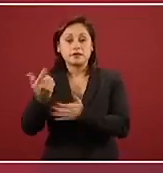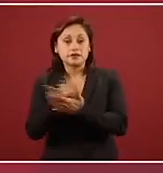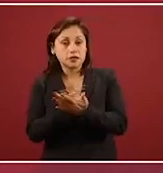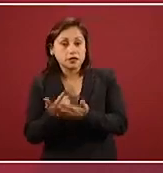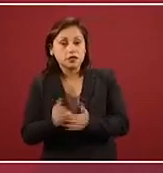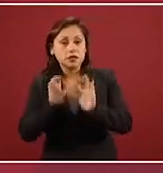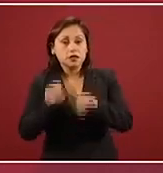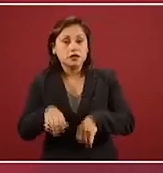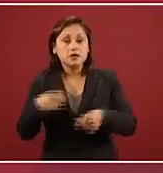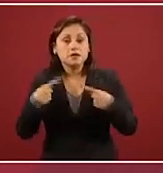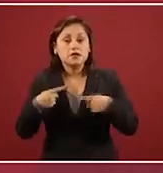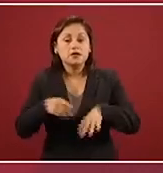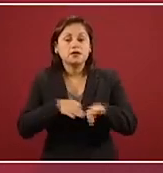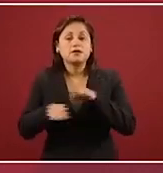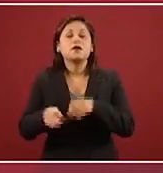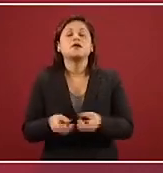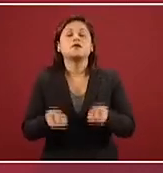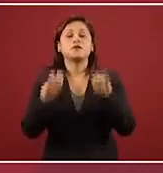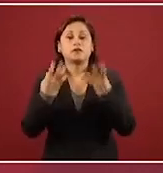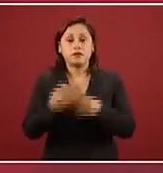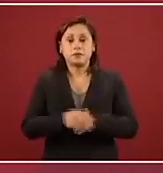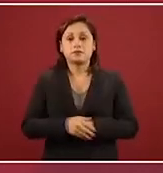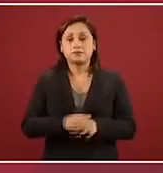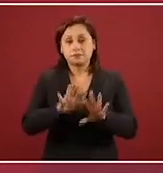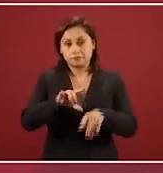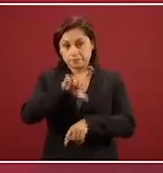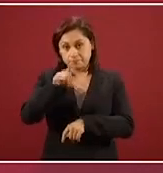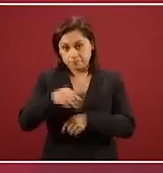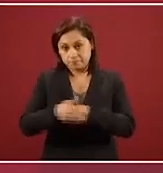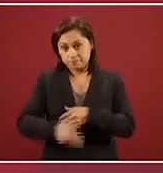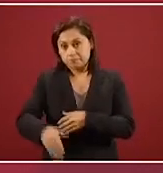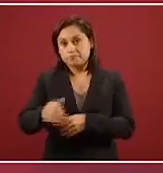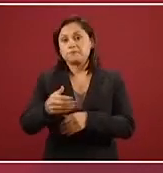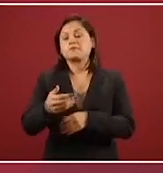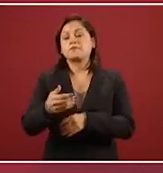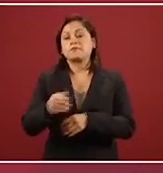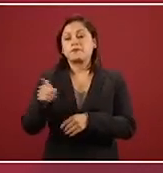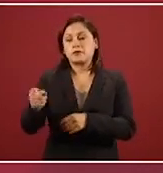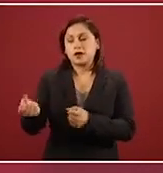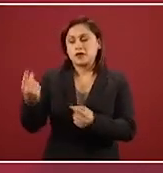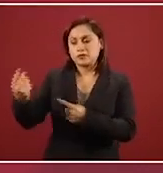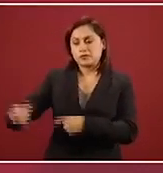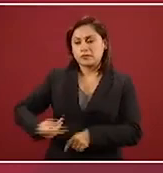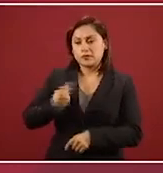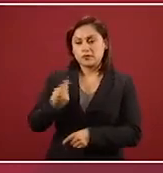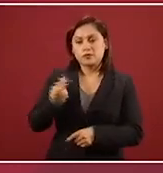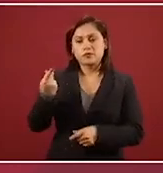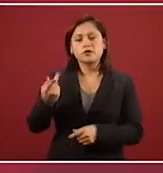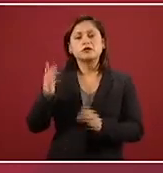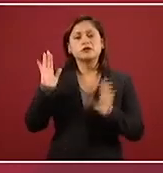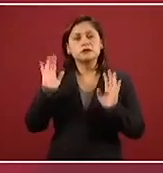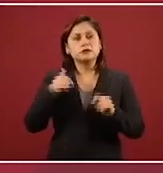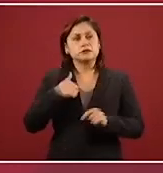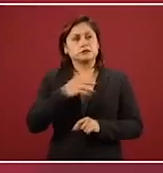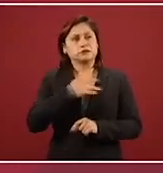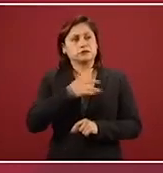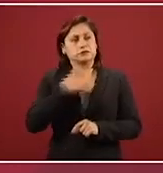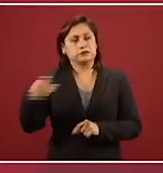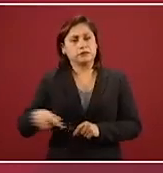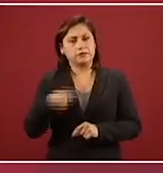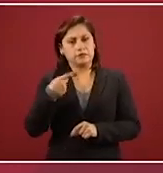eso en conjunto. Sobre lo que ya decían o preguntaban, y entiendo que la pregunta va en el sentido de